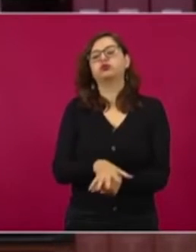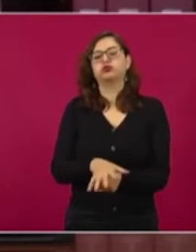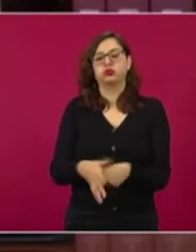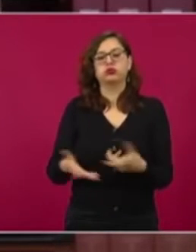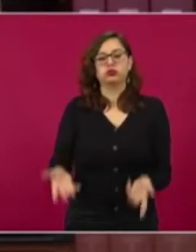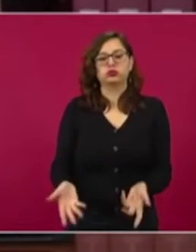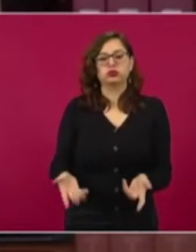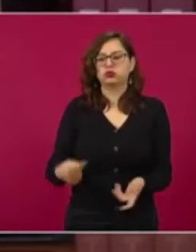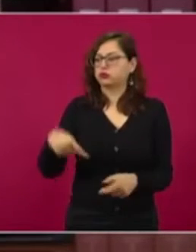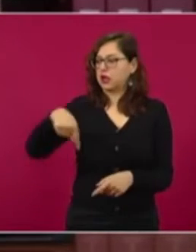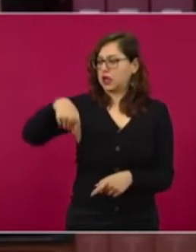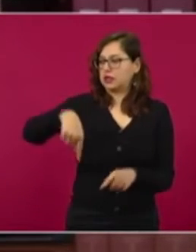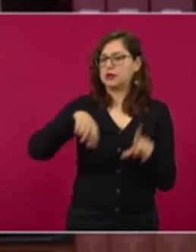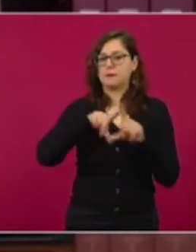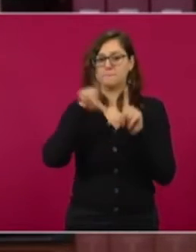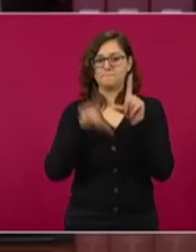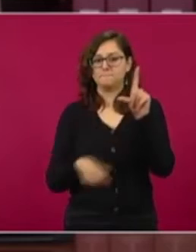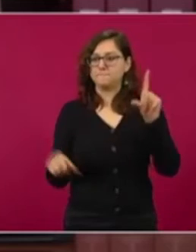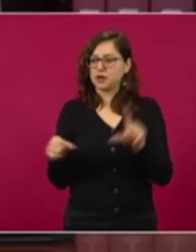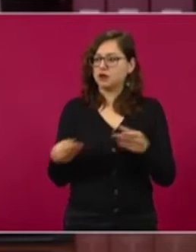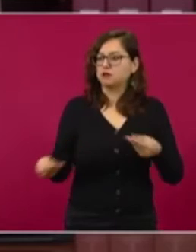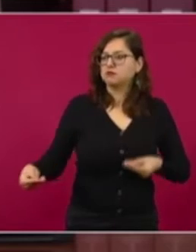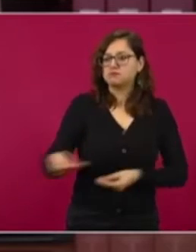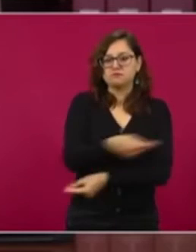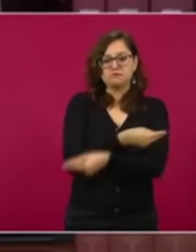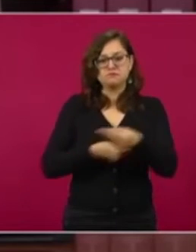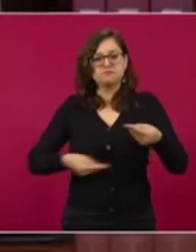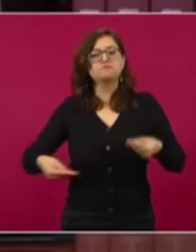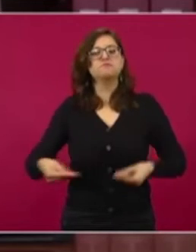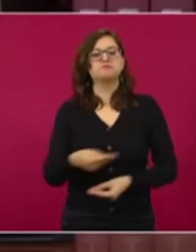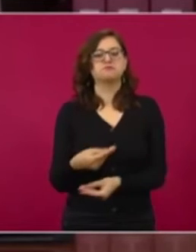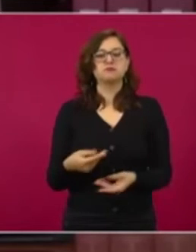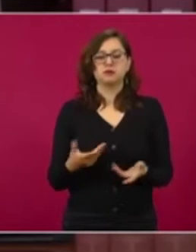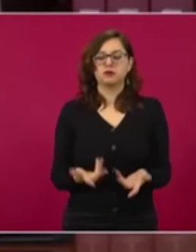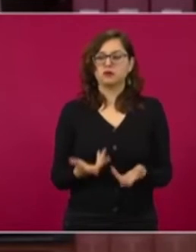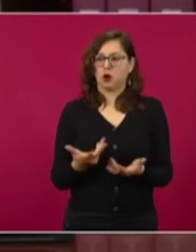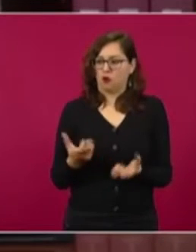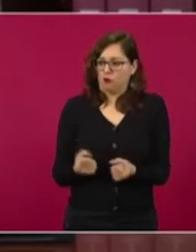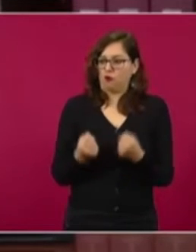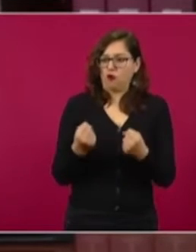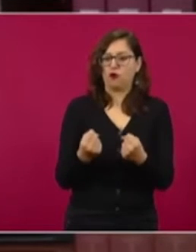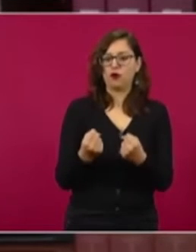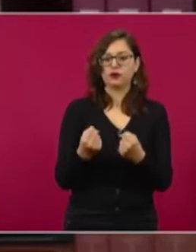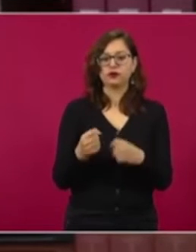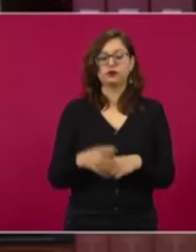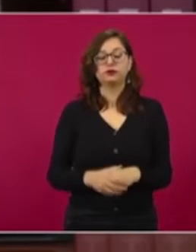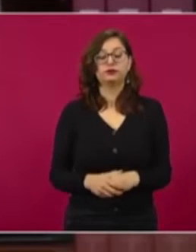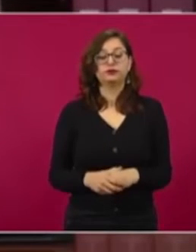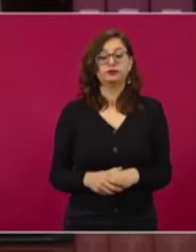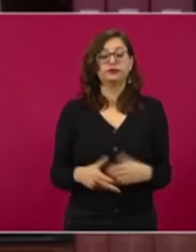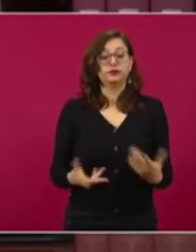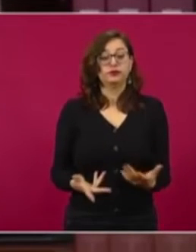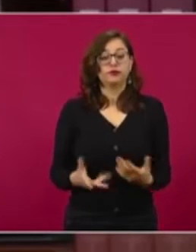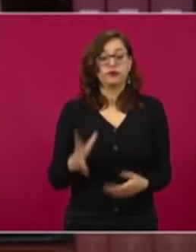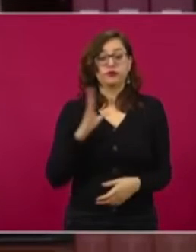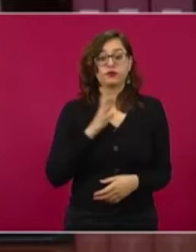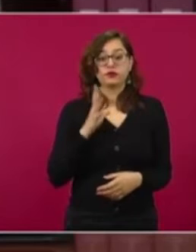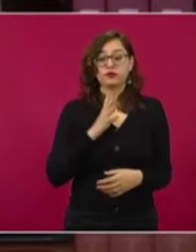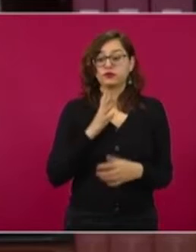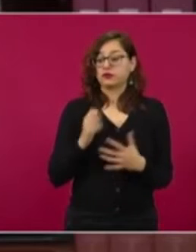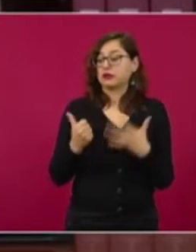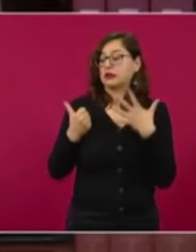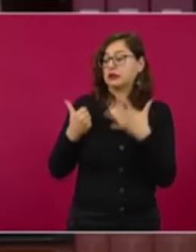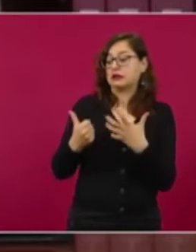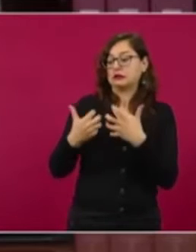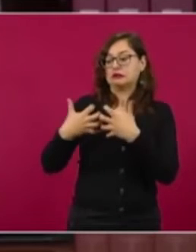abastecer nuestro mercado interno. Entonces, de 6 refinerías que heredamos en mal